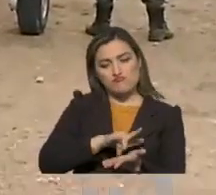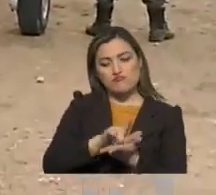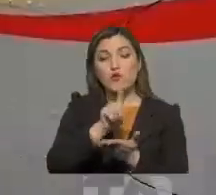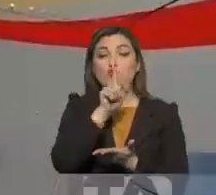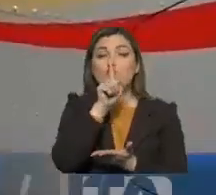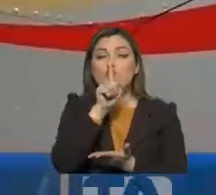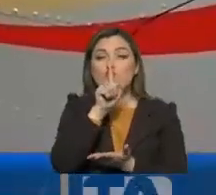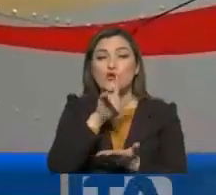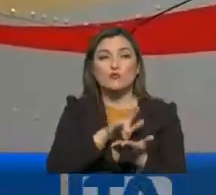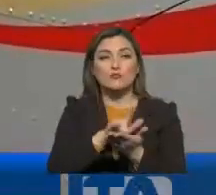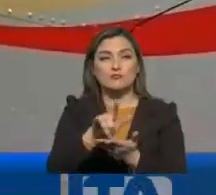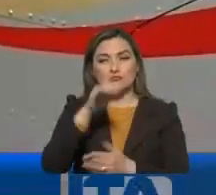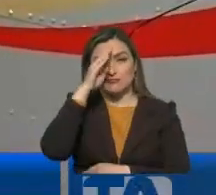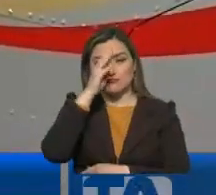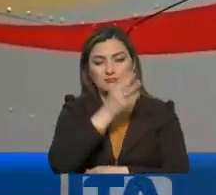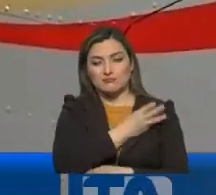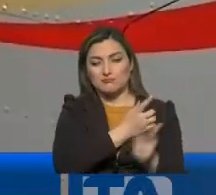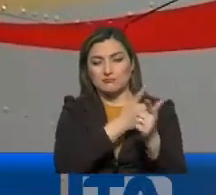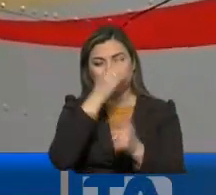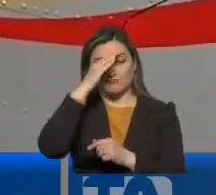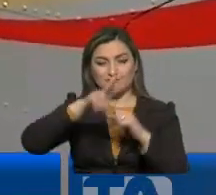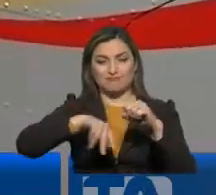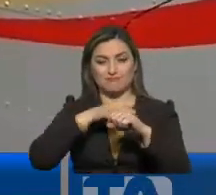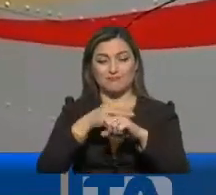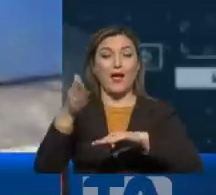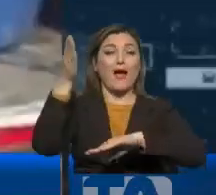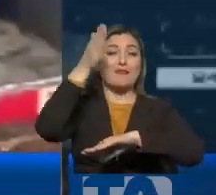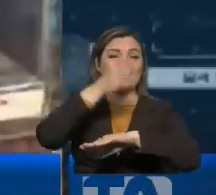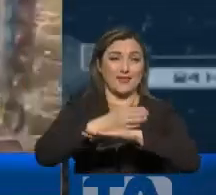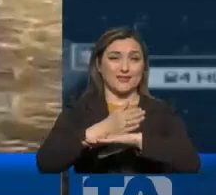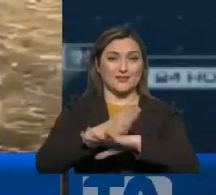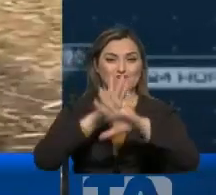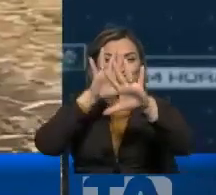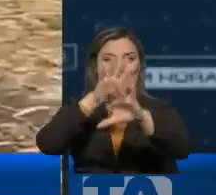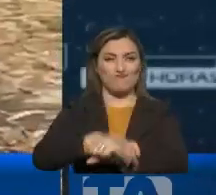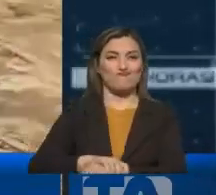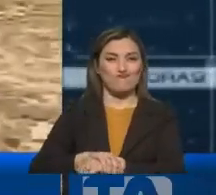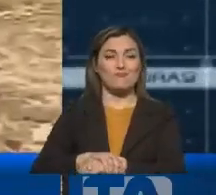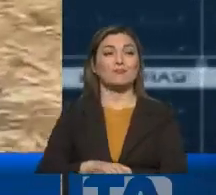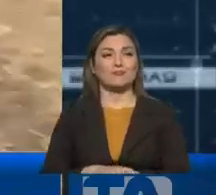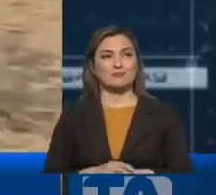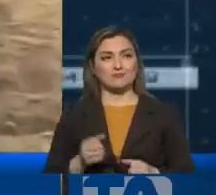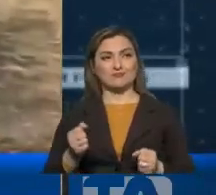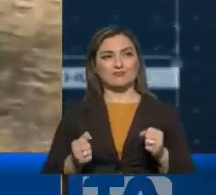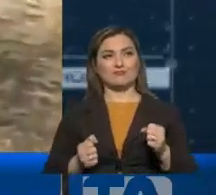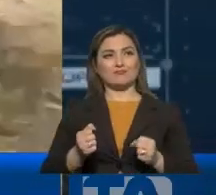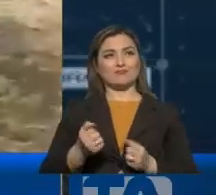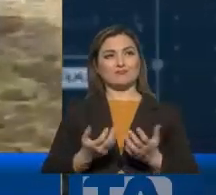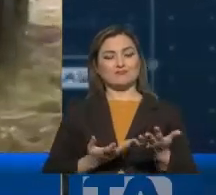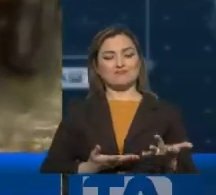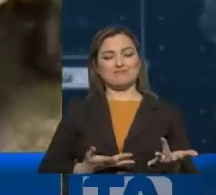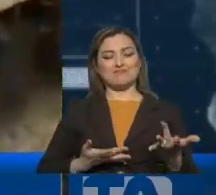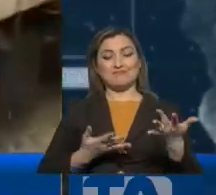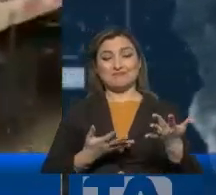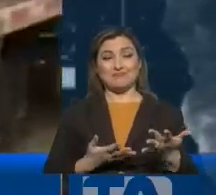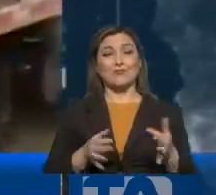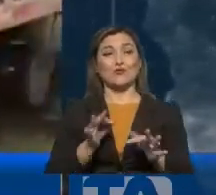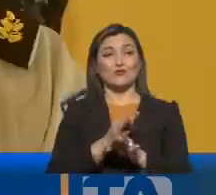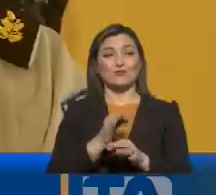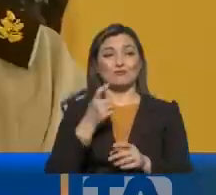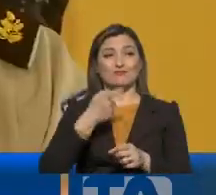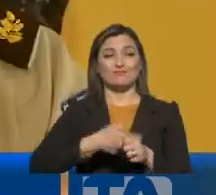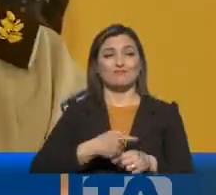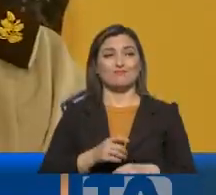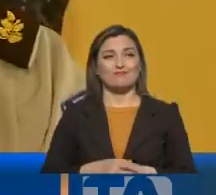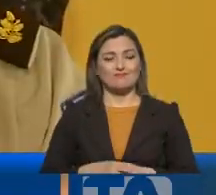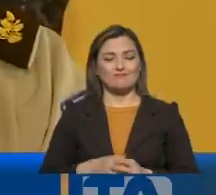clandestina pero las fuerzas armadas y la policía nacional llegaron antes e interceptaron a varios automotores que esperaban en el lugar pues cumplían una función específica